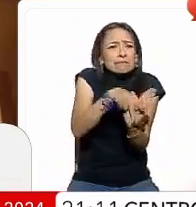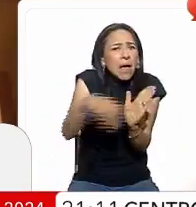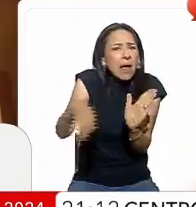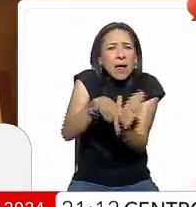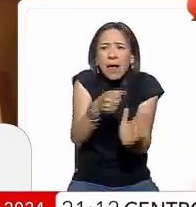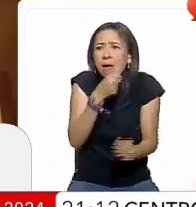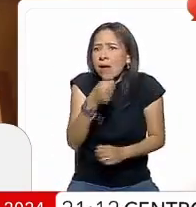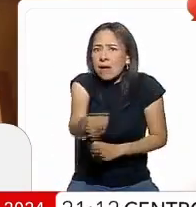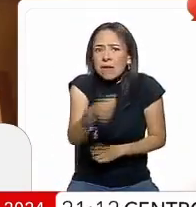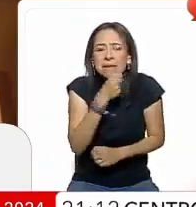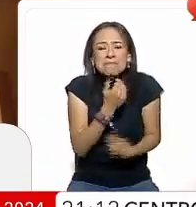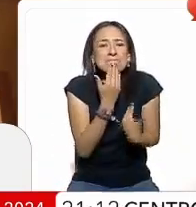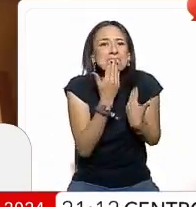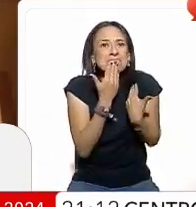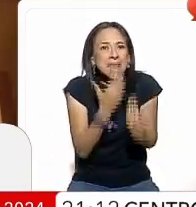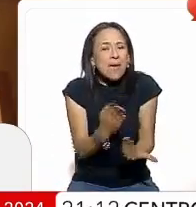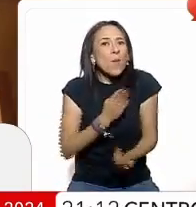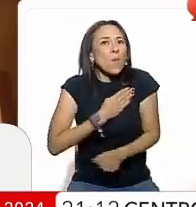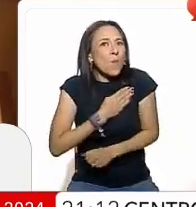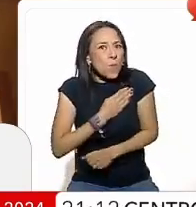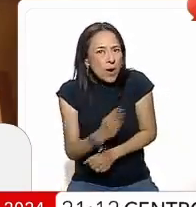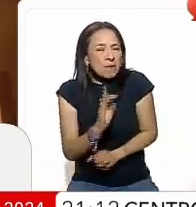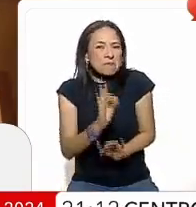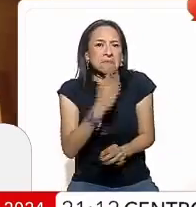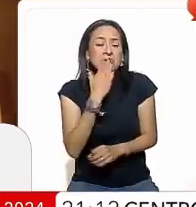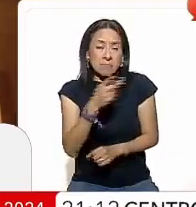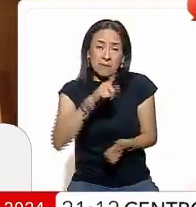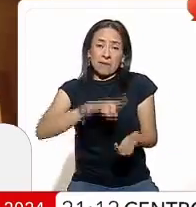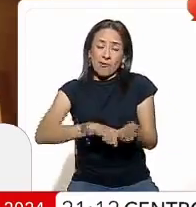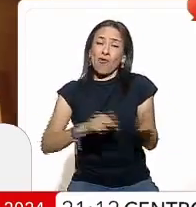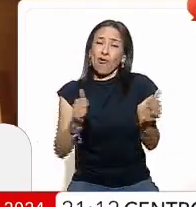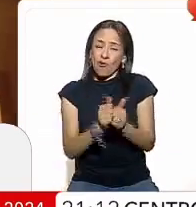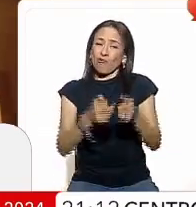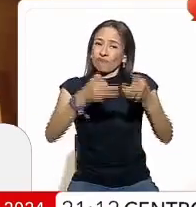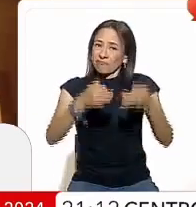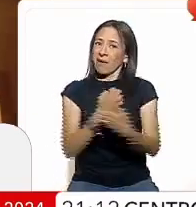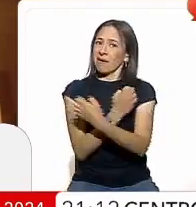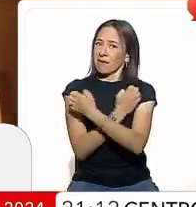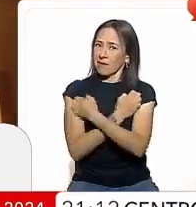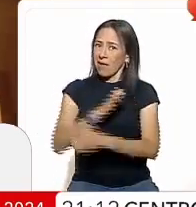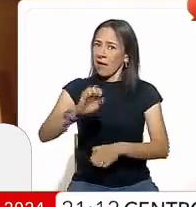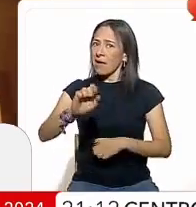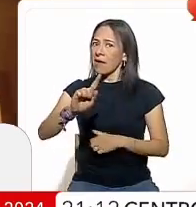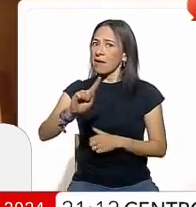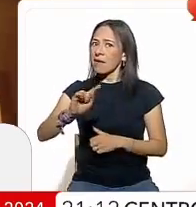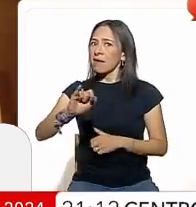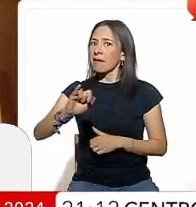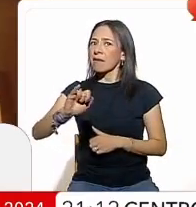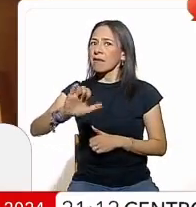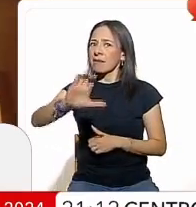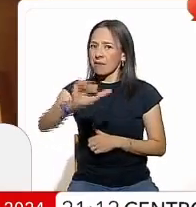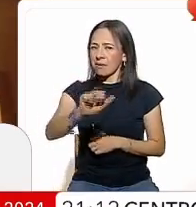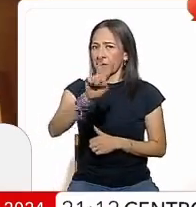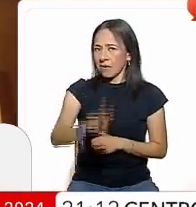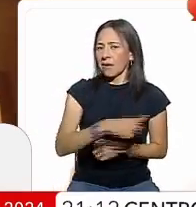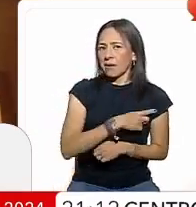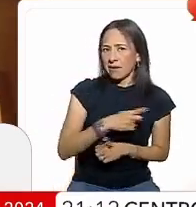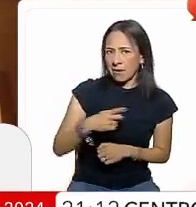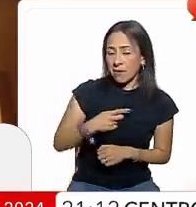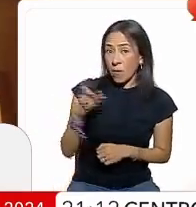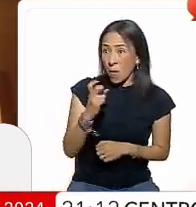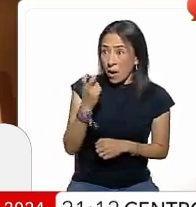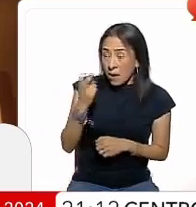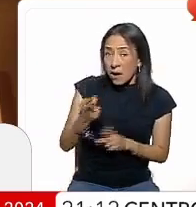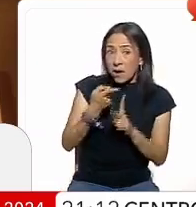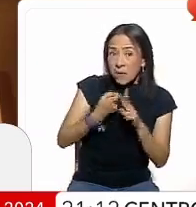debe de ser con ética. Y cuando se dan estas campañas, pues a mí no me había tocado, creo